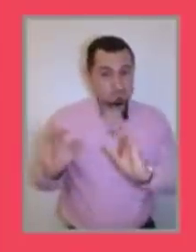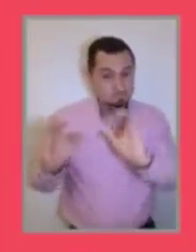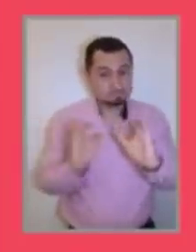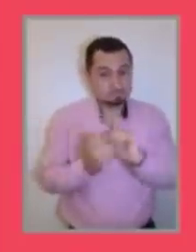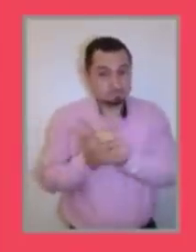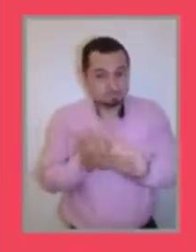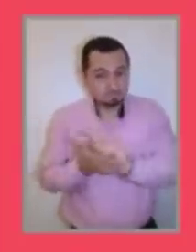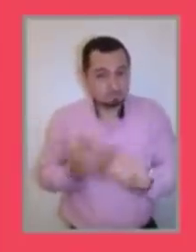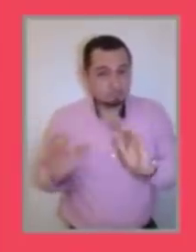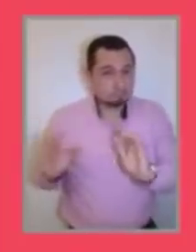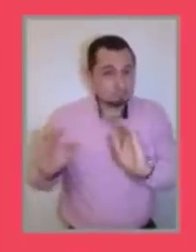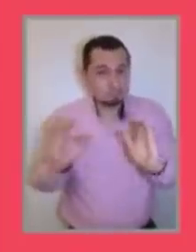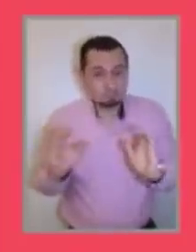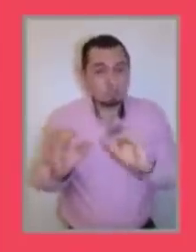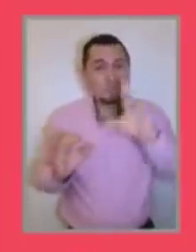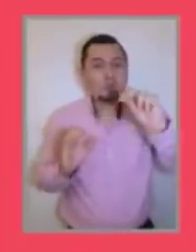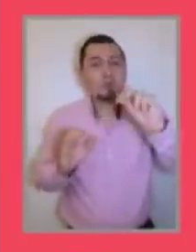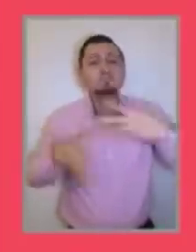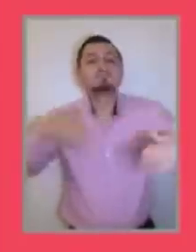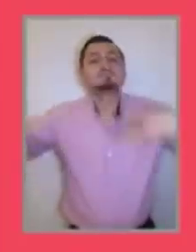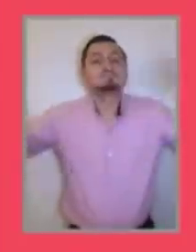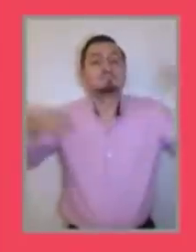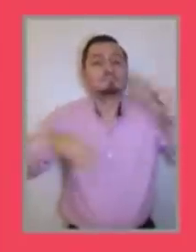han ido cumpliendo con un compromiso